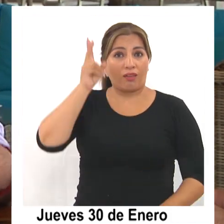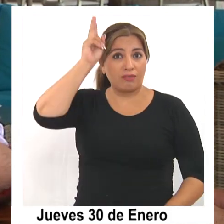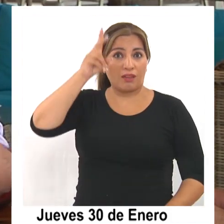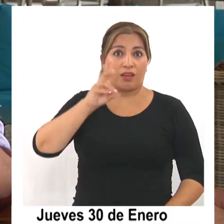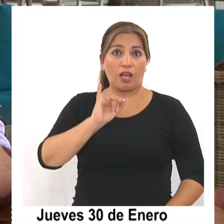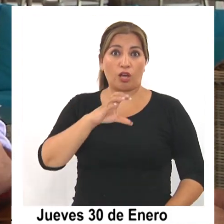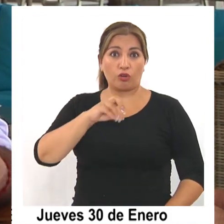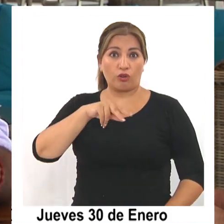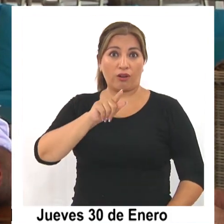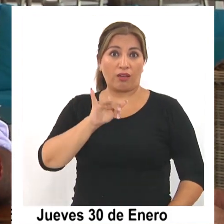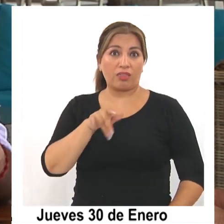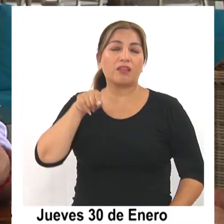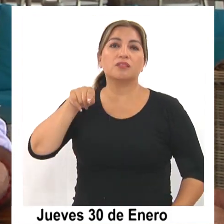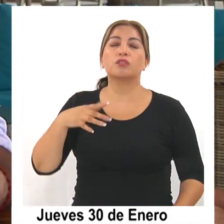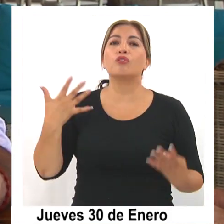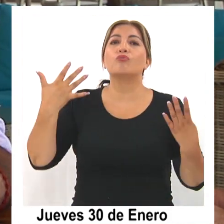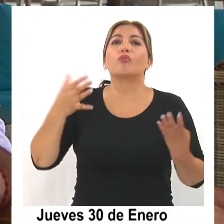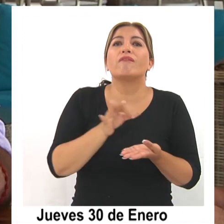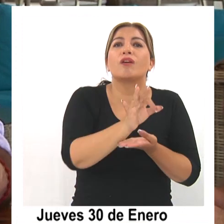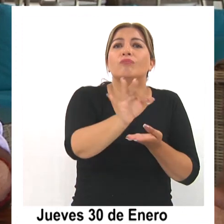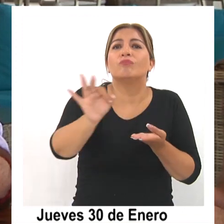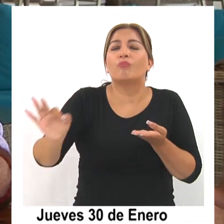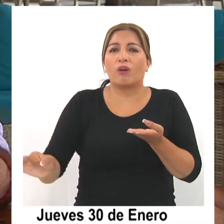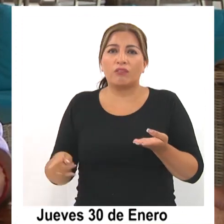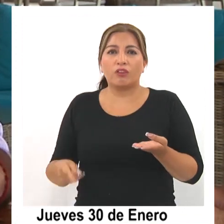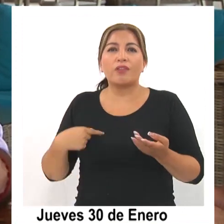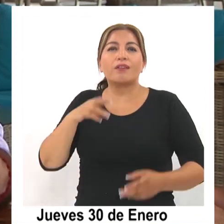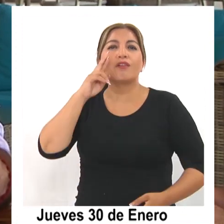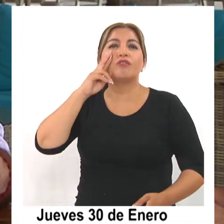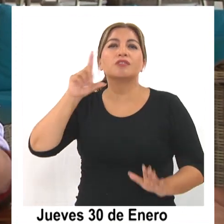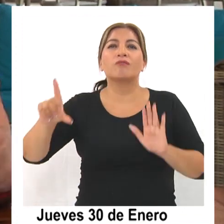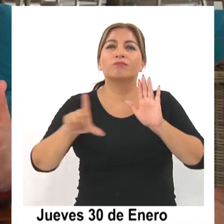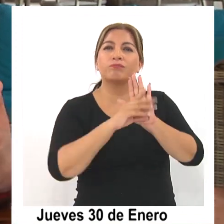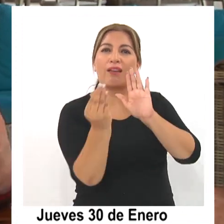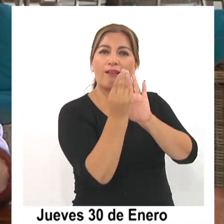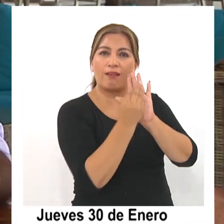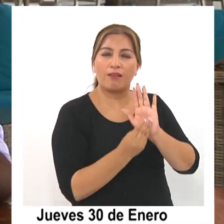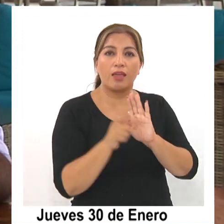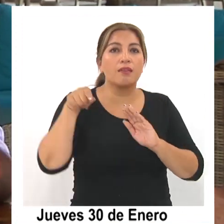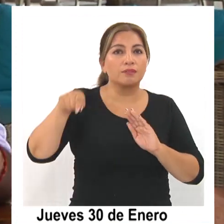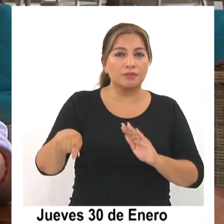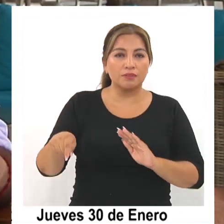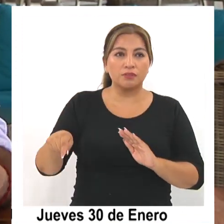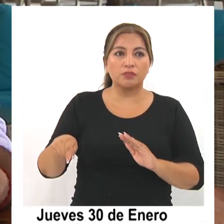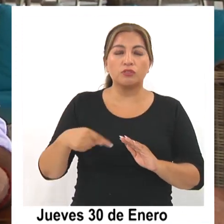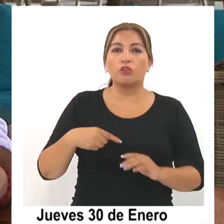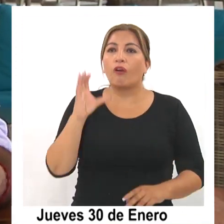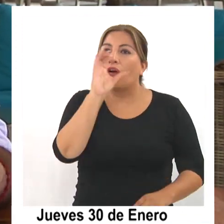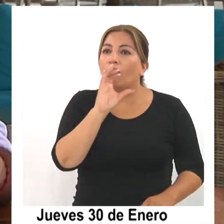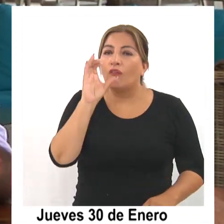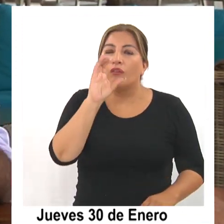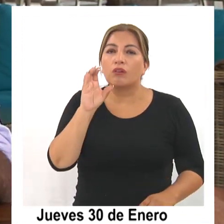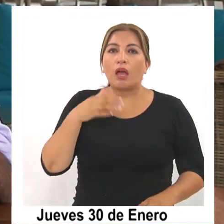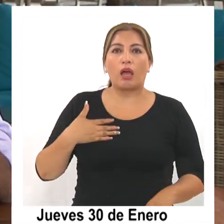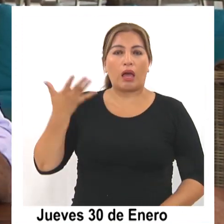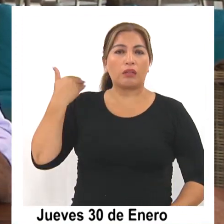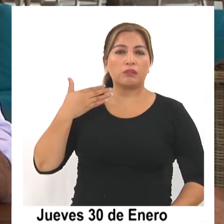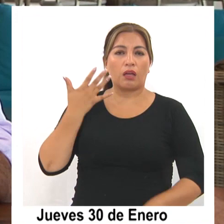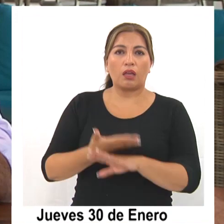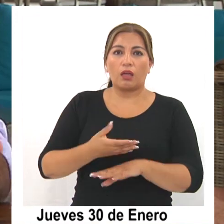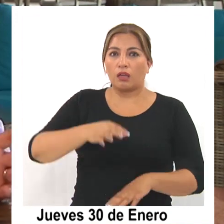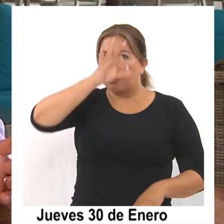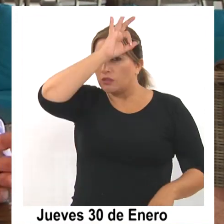ahora son nueve los pueblos originarios que están reconocidos en la ley y de los cuales si uno busca un director han habido directores